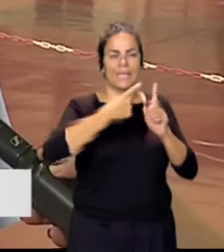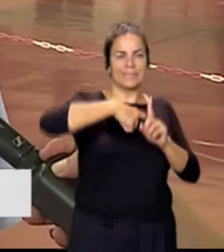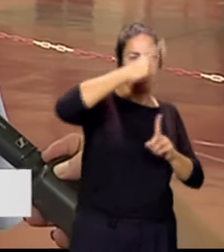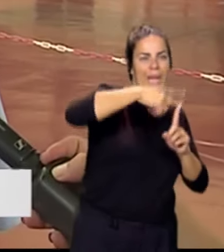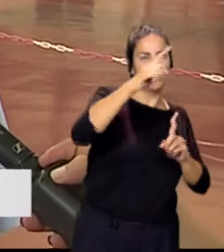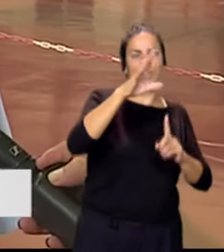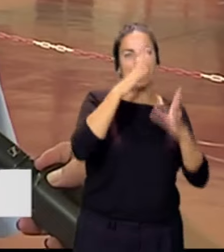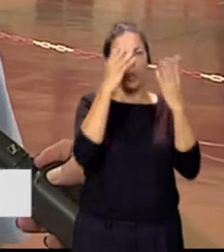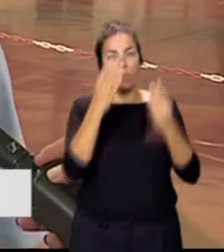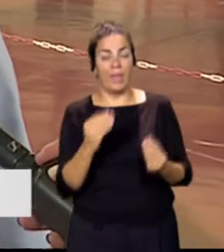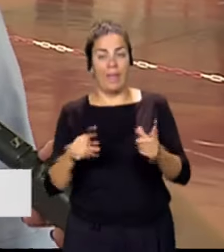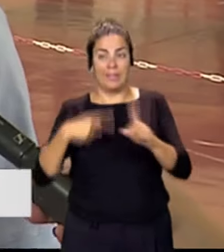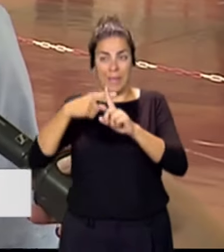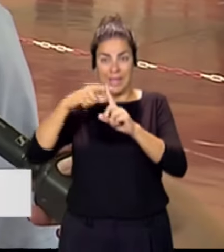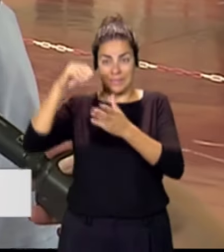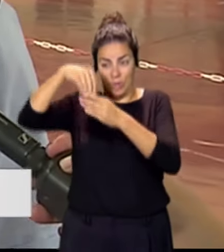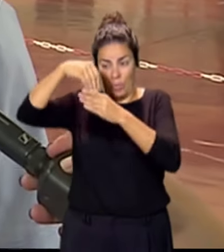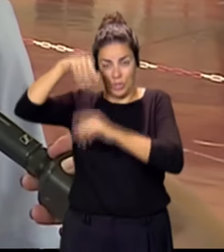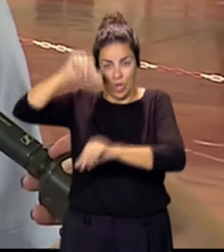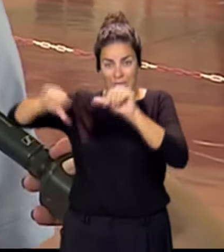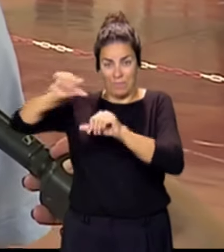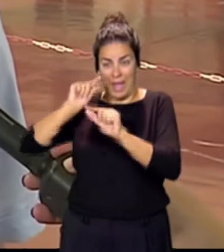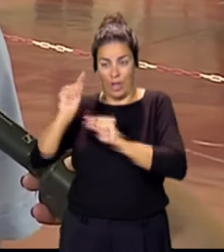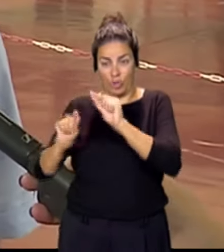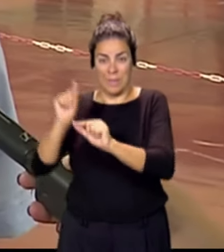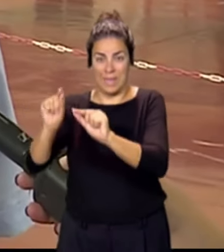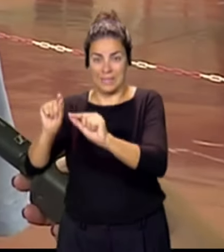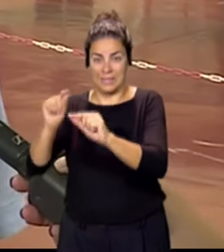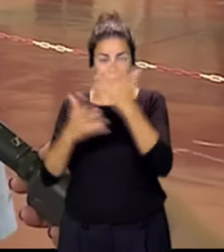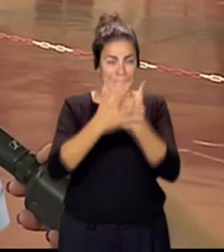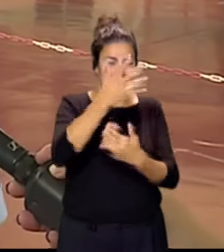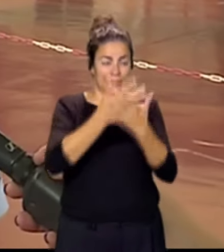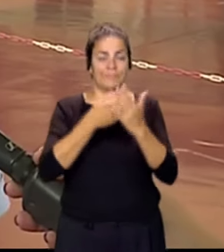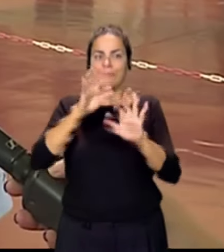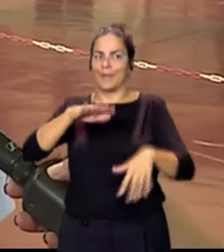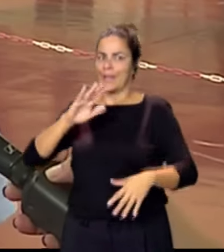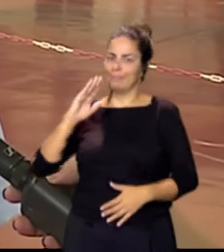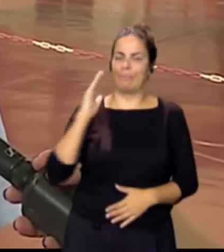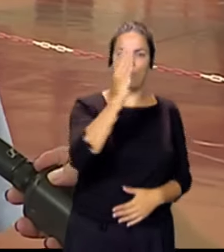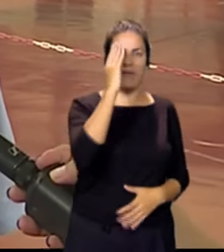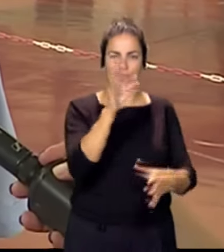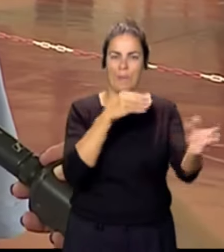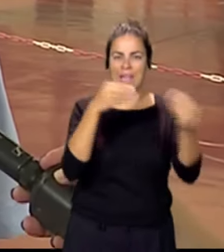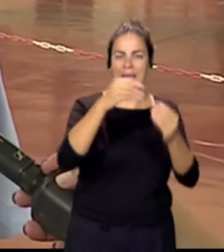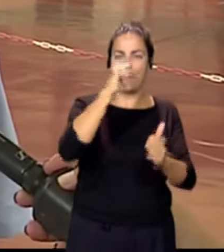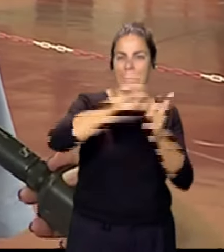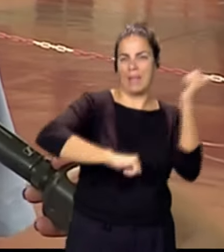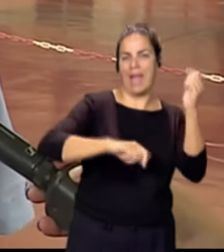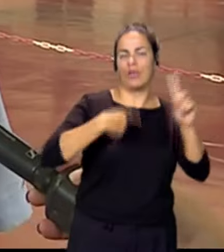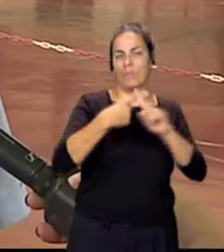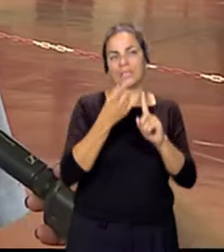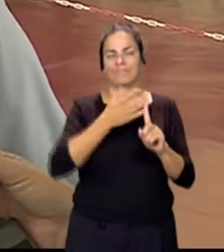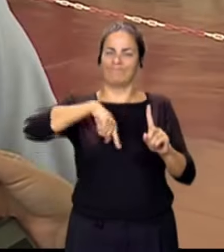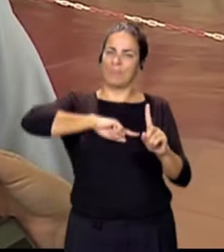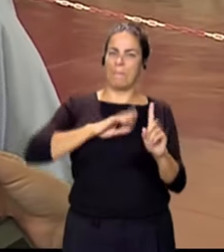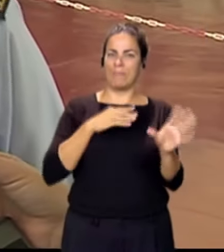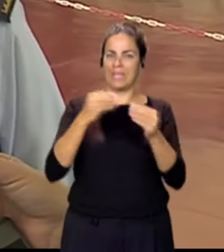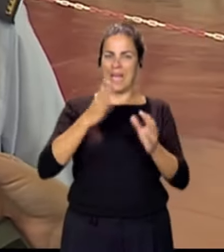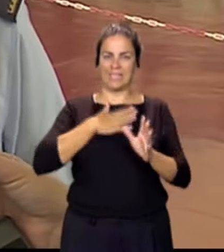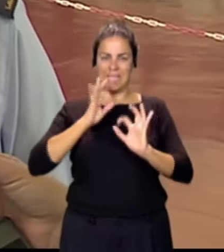composición química de los de los contaminantes eh tremendamente agresivos para a los materiales metálicos y materiales especiales que utilizamos nosotros